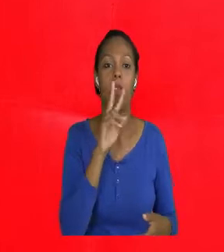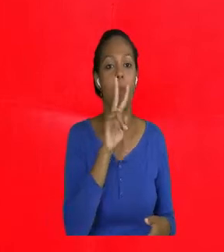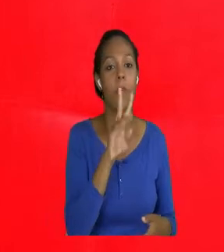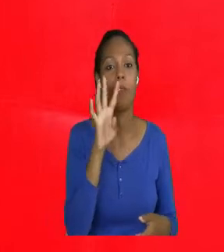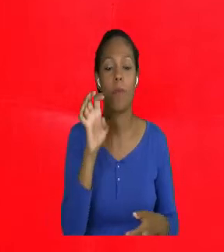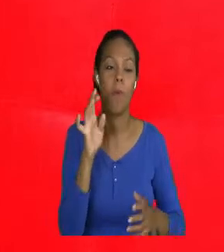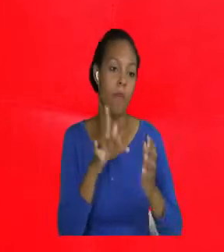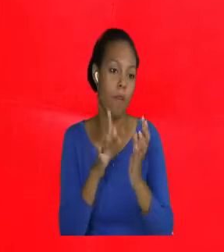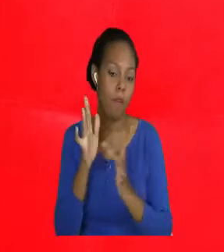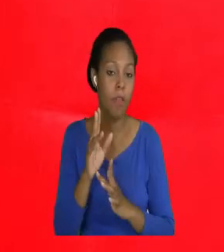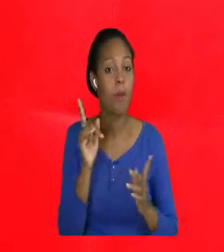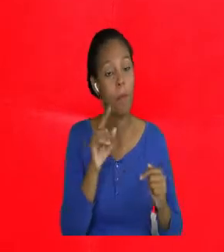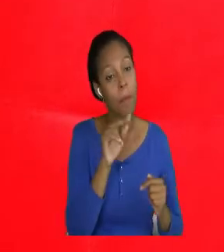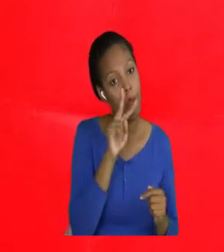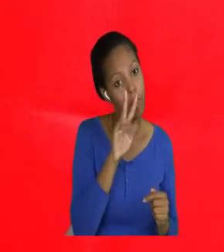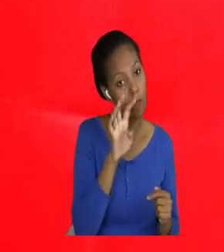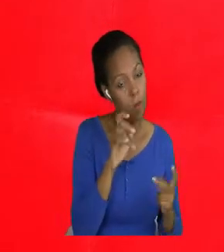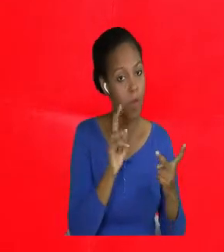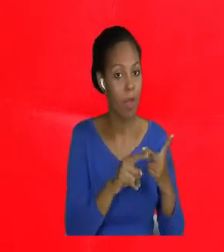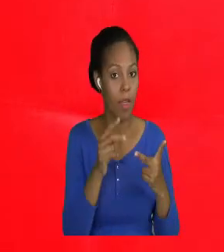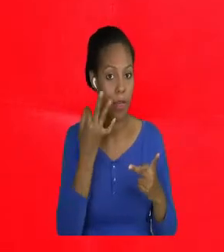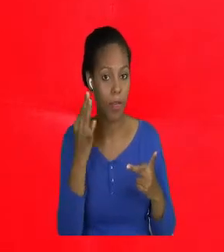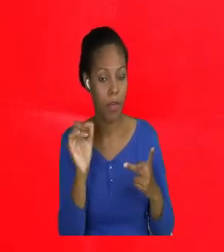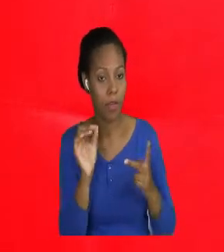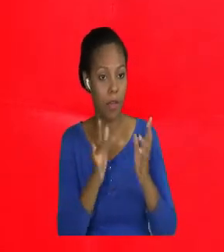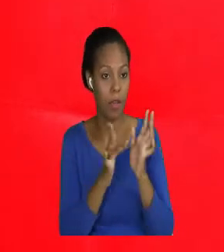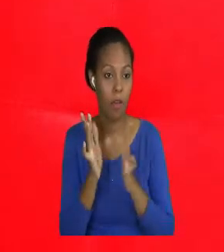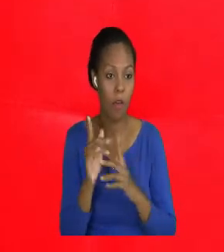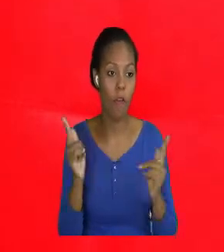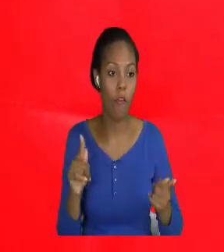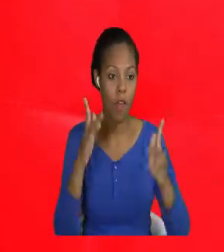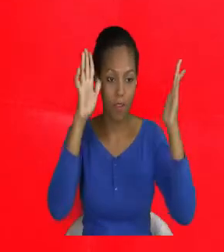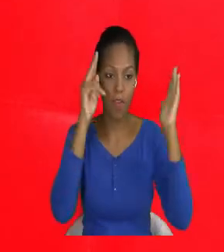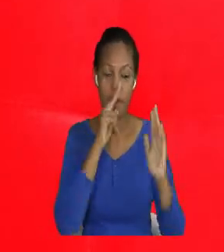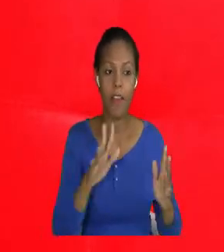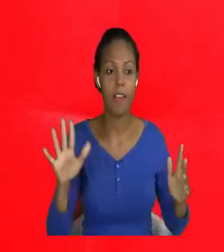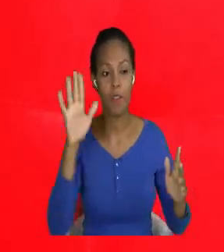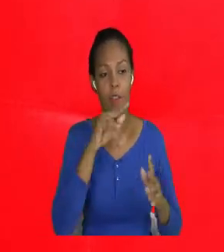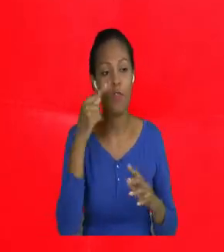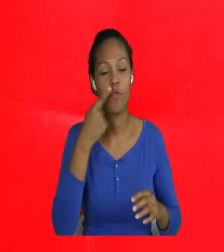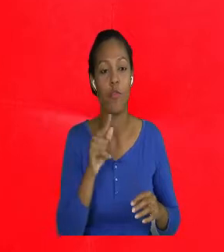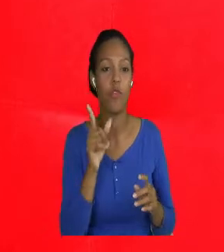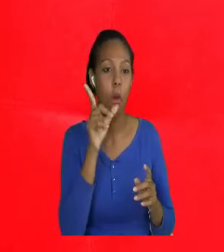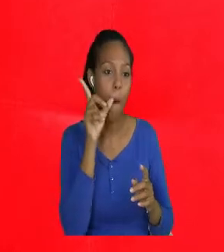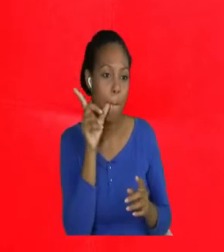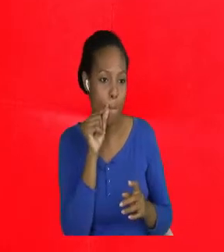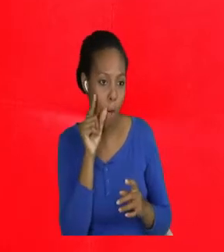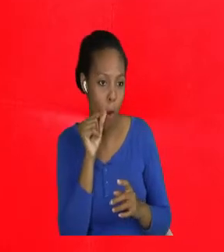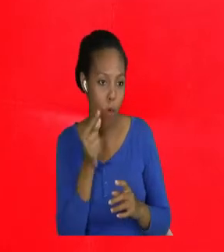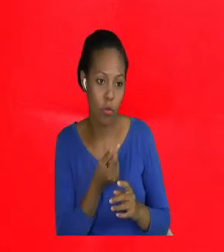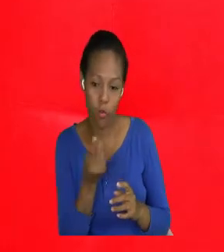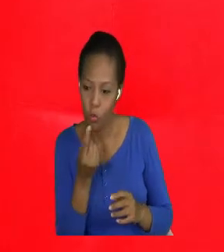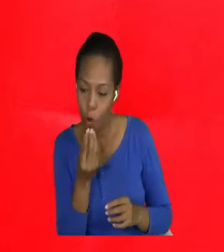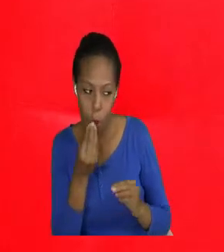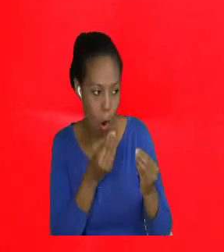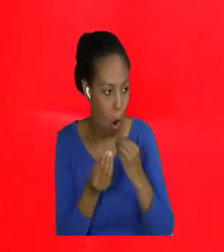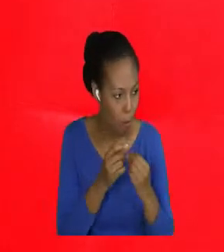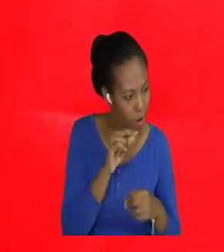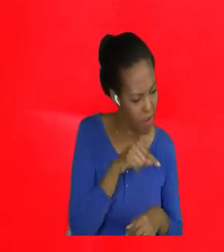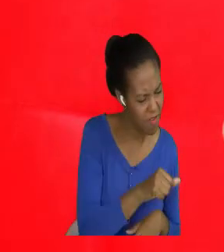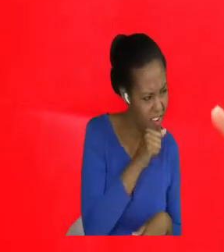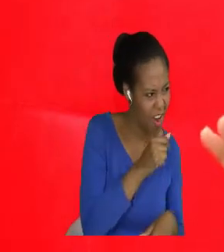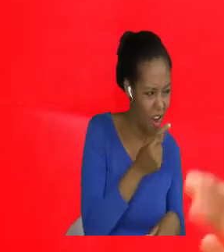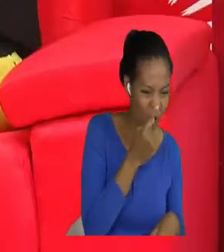y 30 de abril tenemos el Festival Nacional del Pollo para que todos los barranqueños pues disfruten de la gastronomía barranqueña.